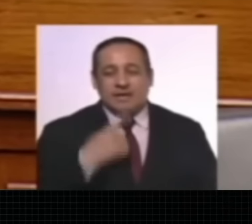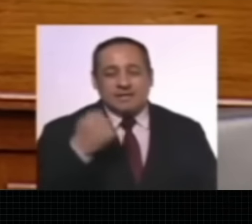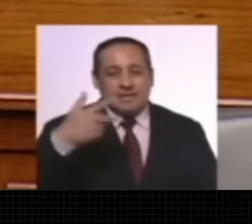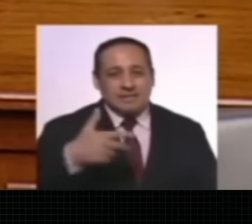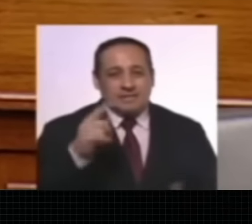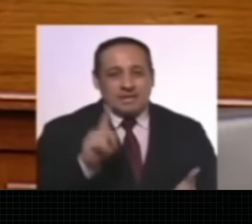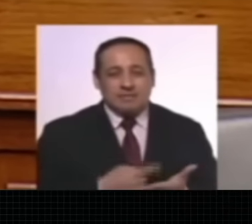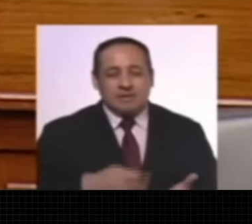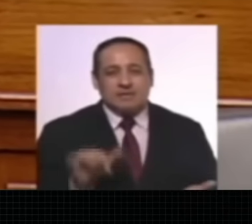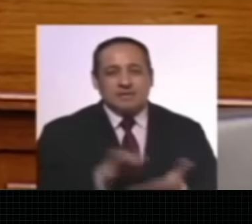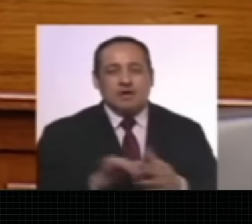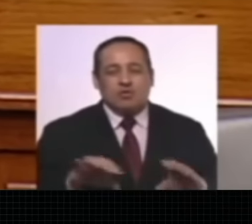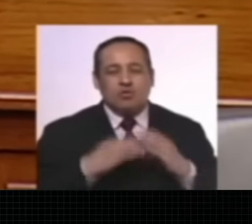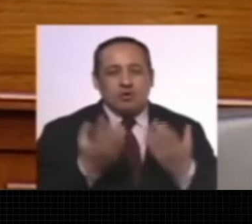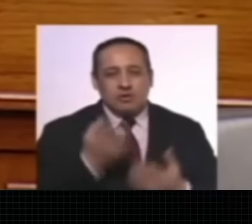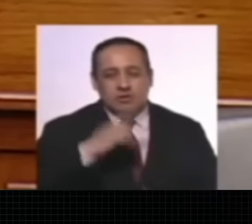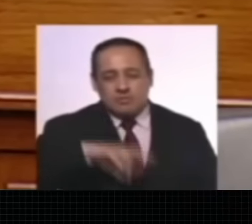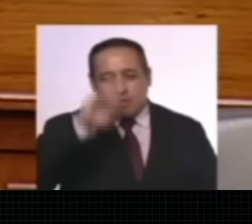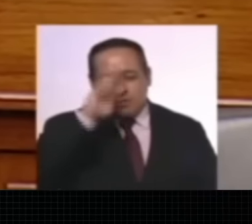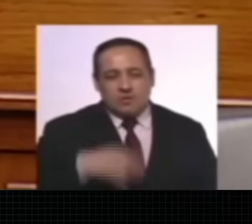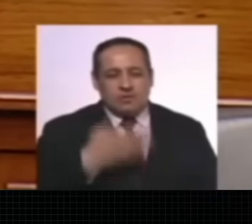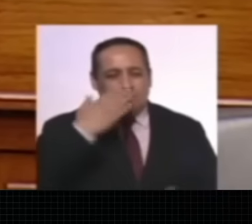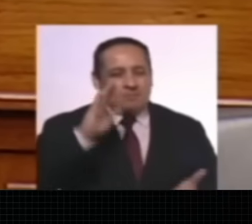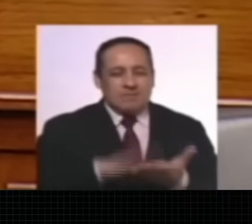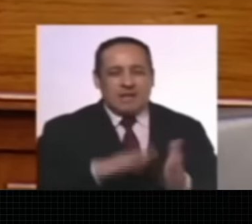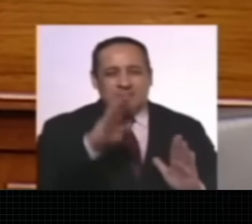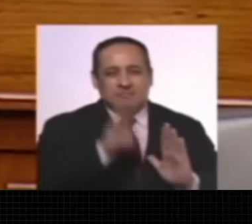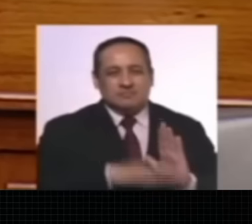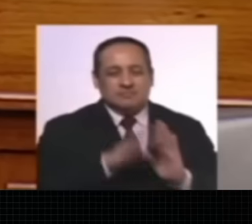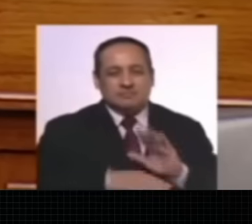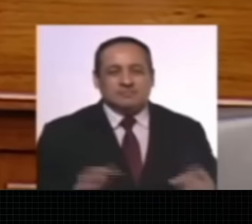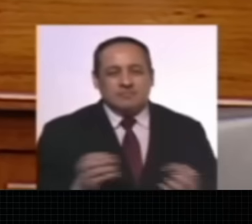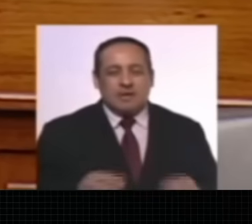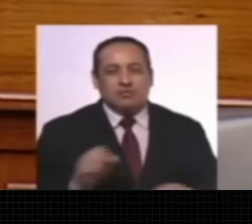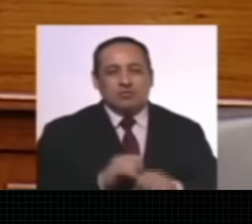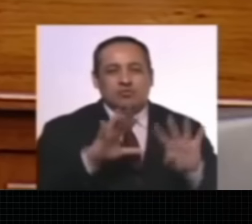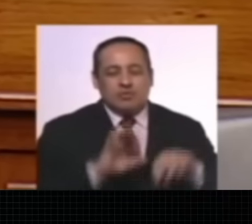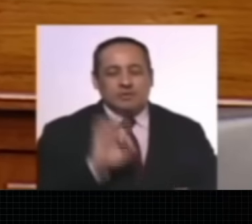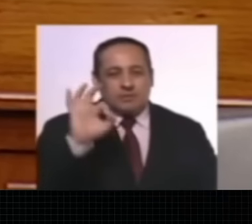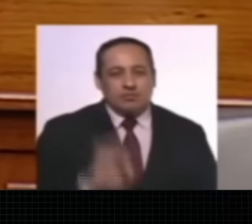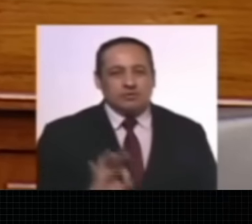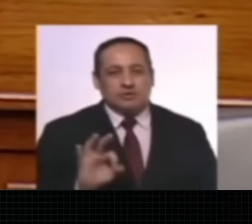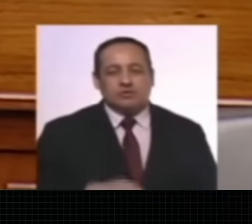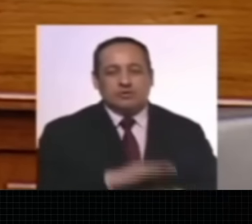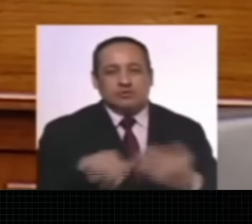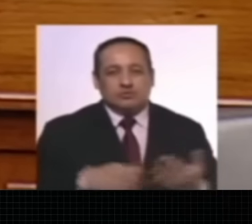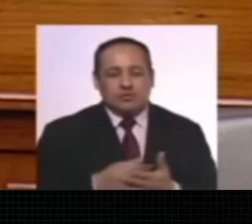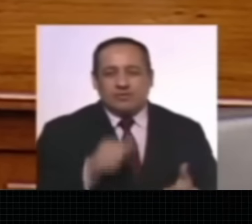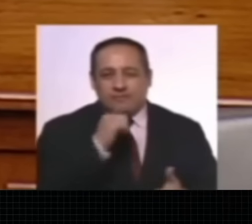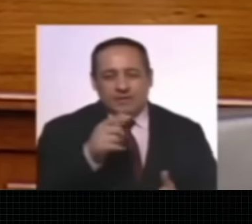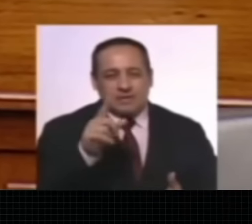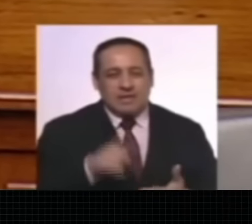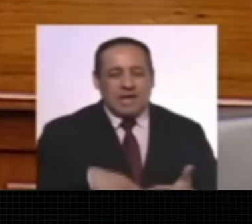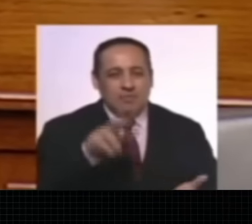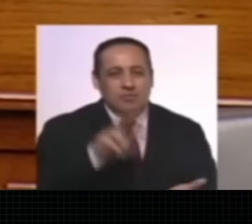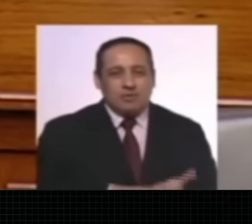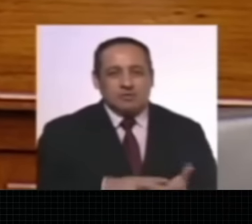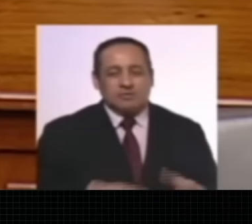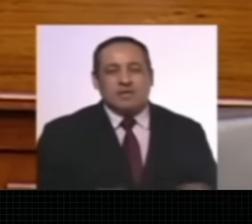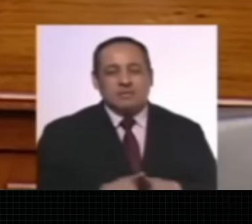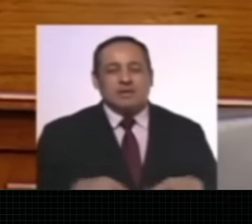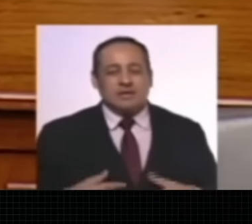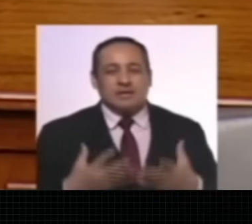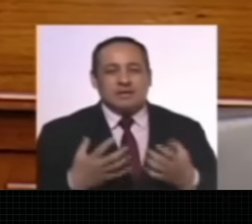tercera vez que un congreso desprestigiado con más de un 90% de desaprobación pues